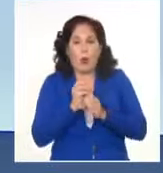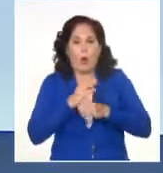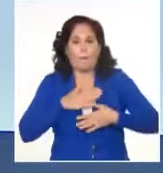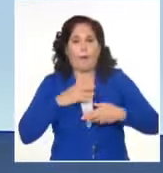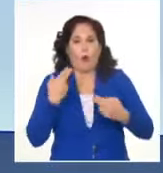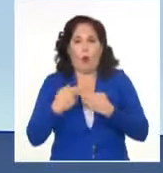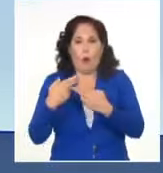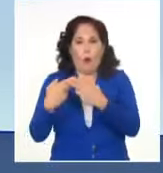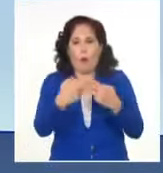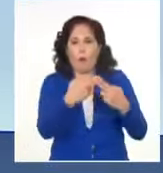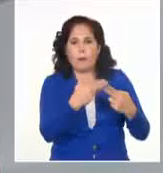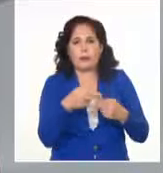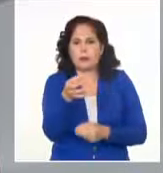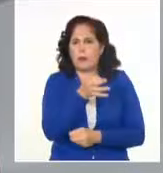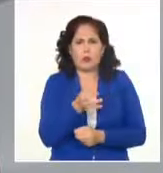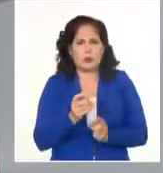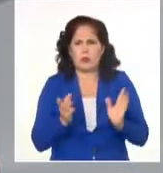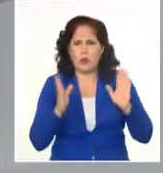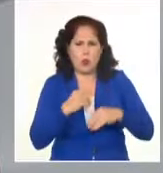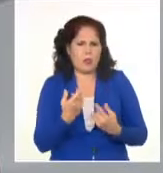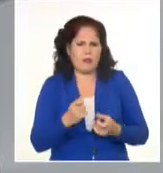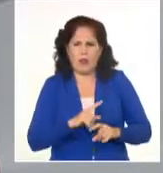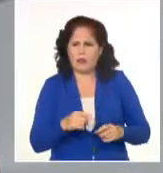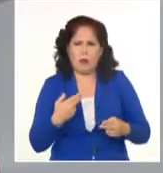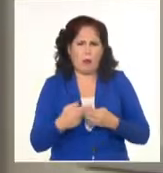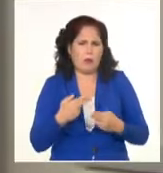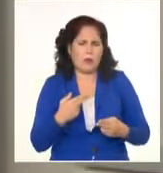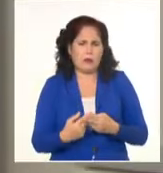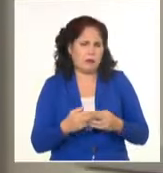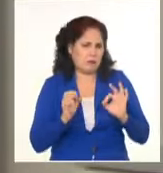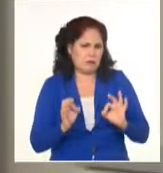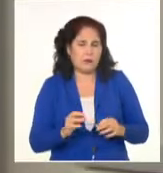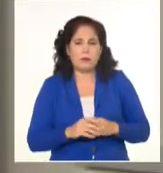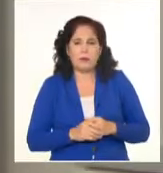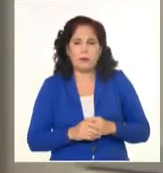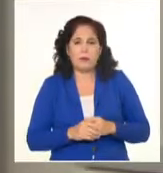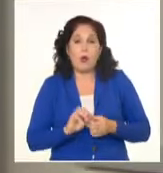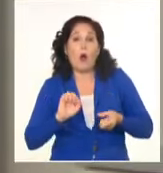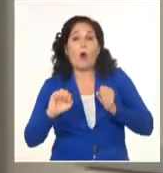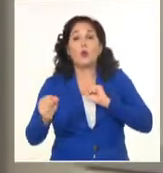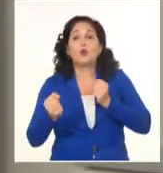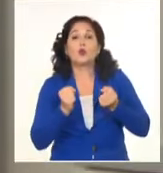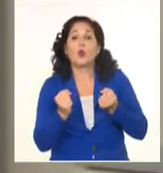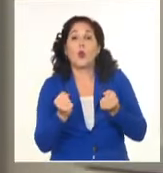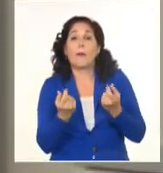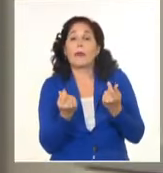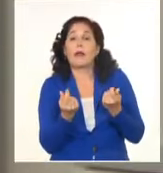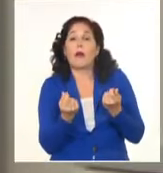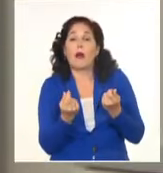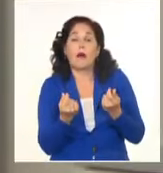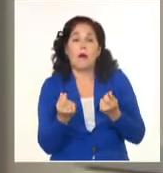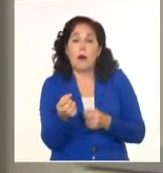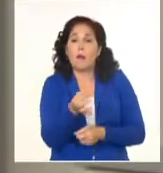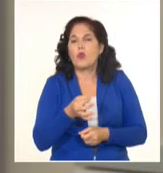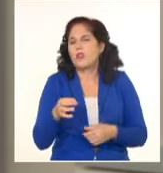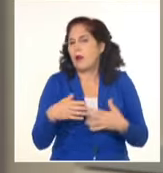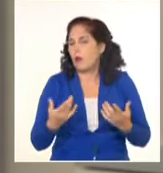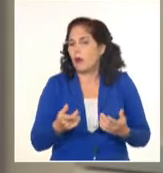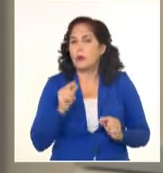competencias a los municipios. Es coherente con la autonomía municipal que se ha venido trabajando y cómo se han